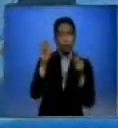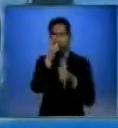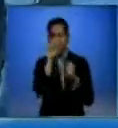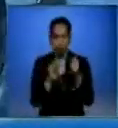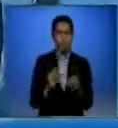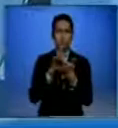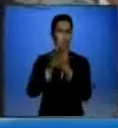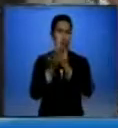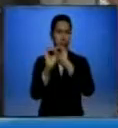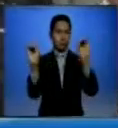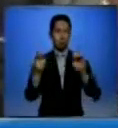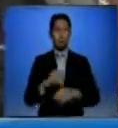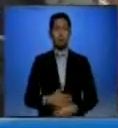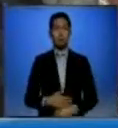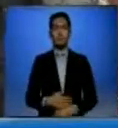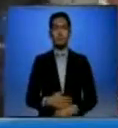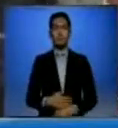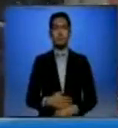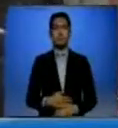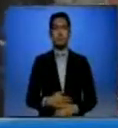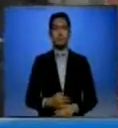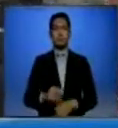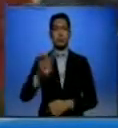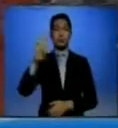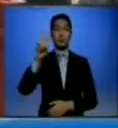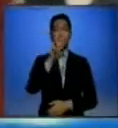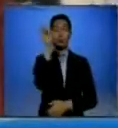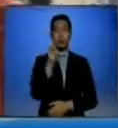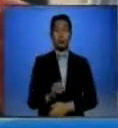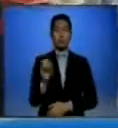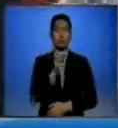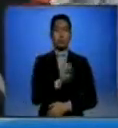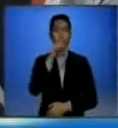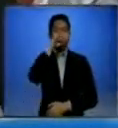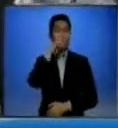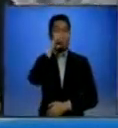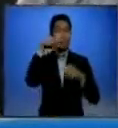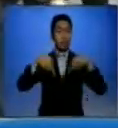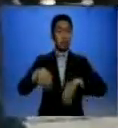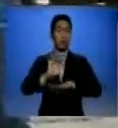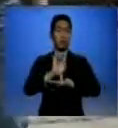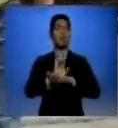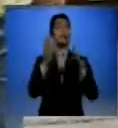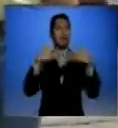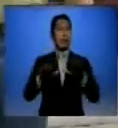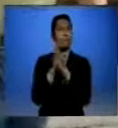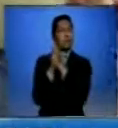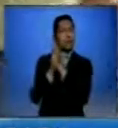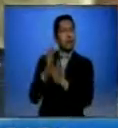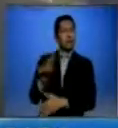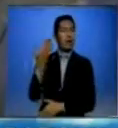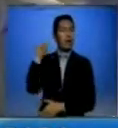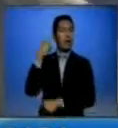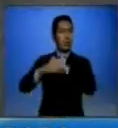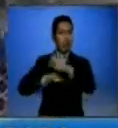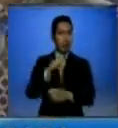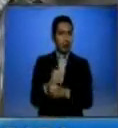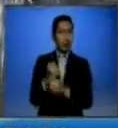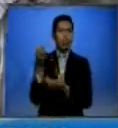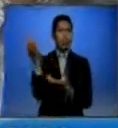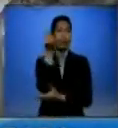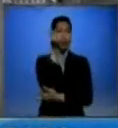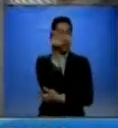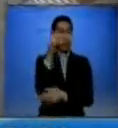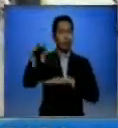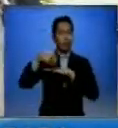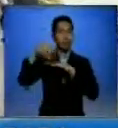solicitud. Más del 92% de los empleados ecuatorianos solicitaron el año anterior la acumulación de los pagos